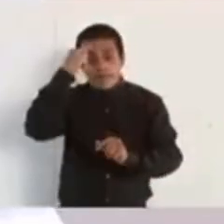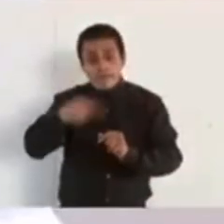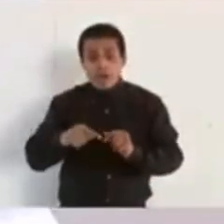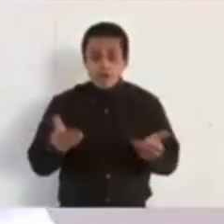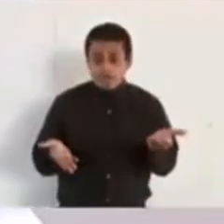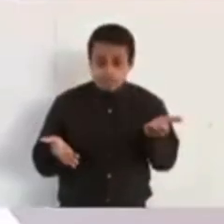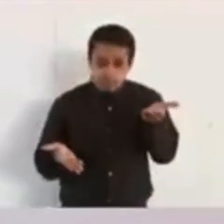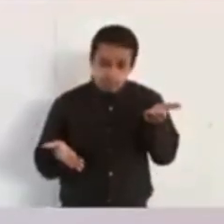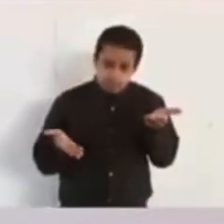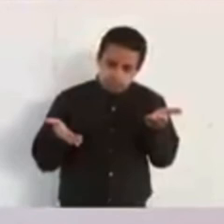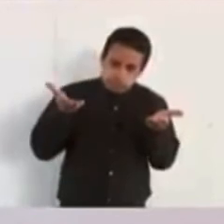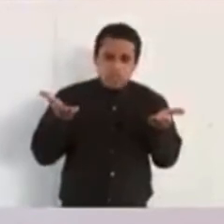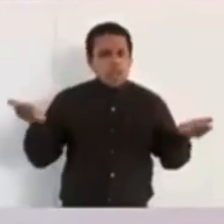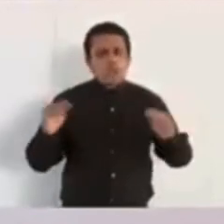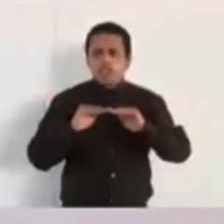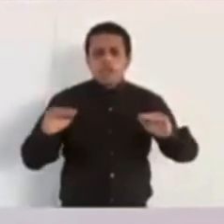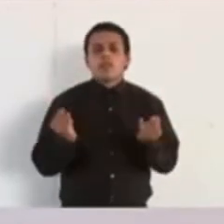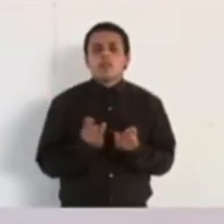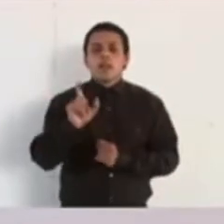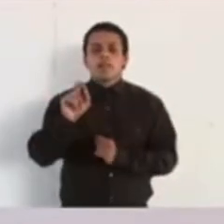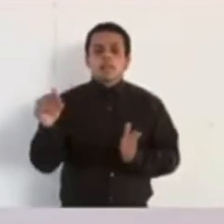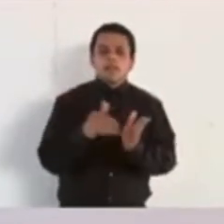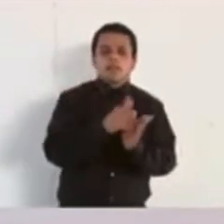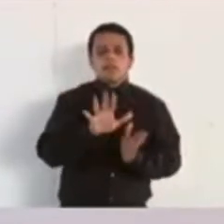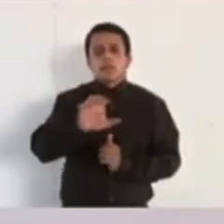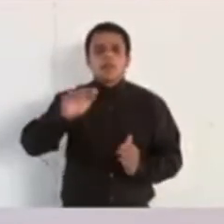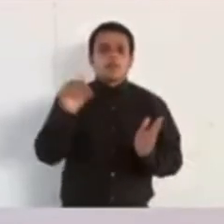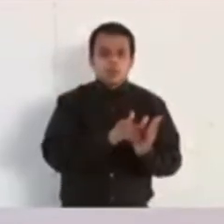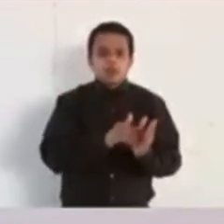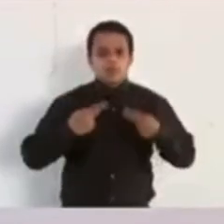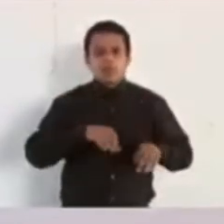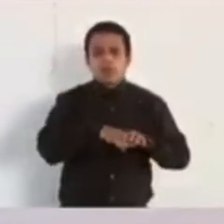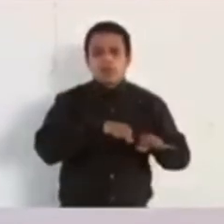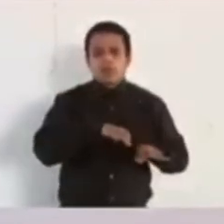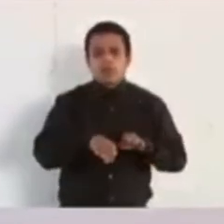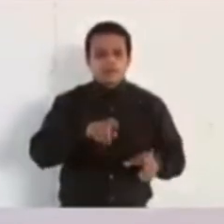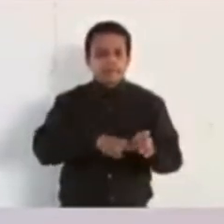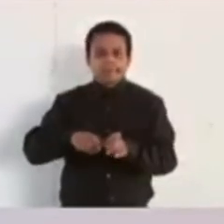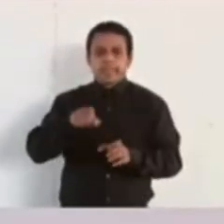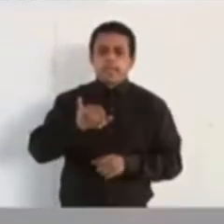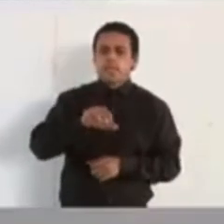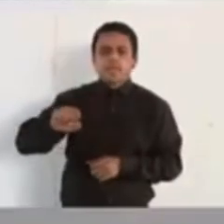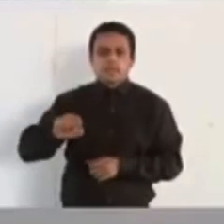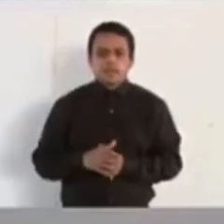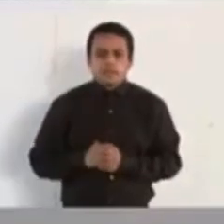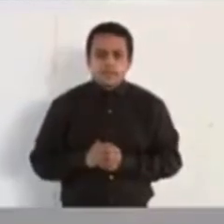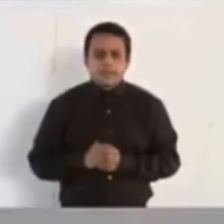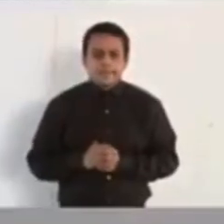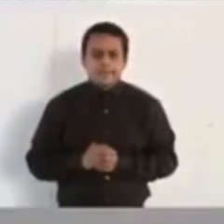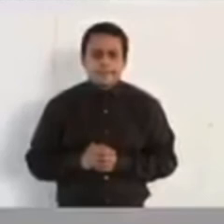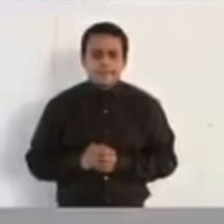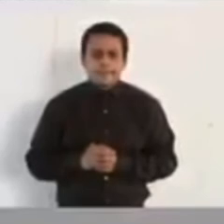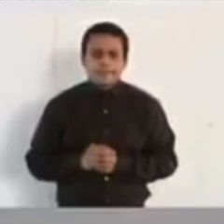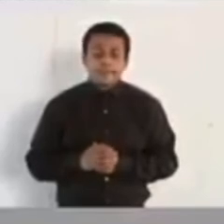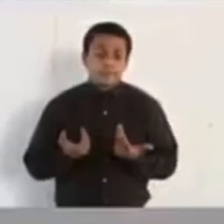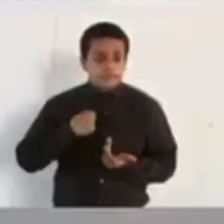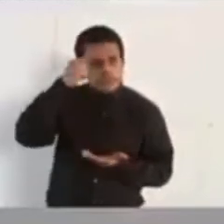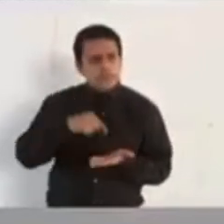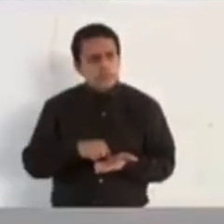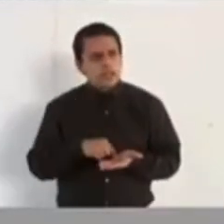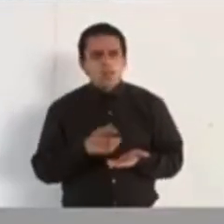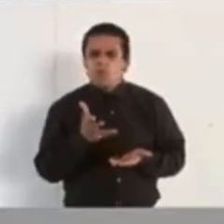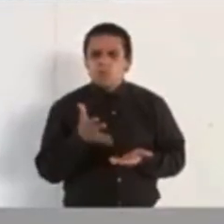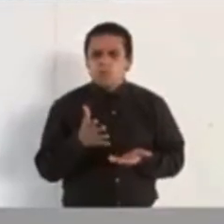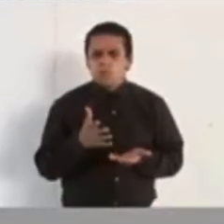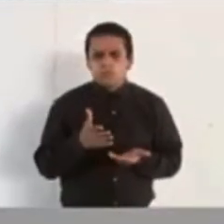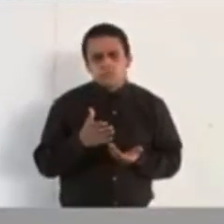estar de nuevo como antes de la pandemia, con 20 millones 500 mil trabajadores inscritos a Seguro Social. Yo considero que a más tardar a mediados